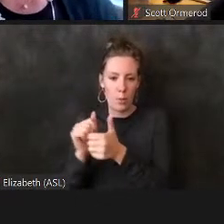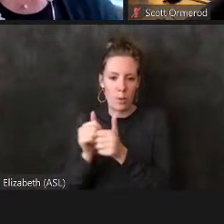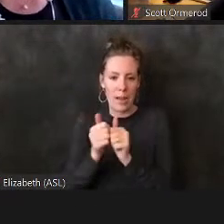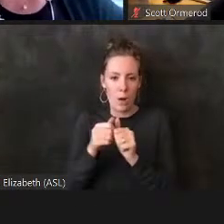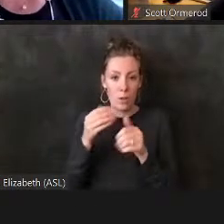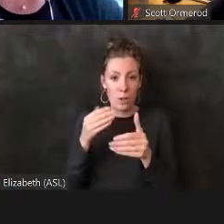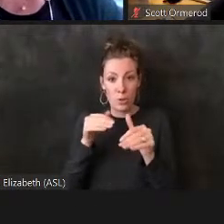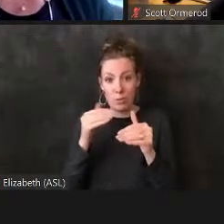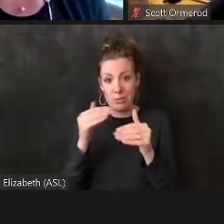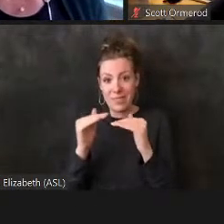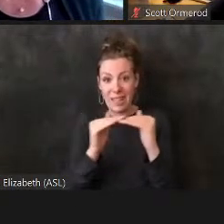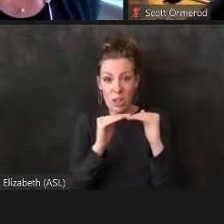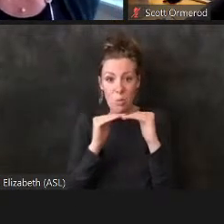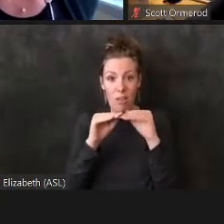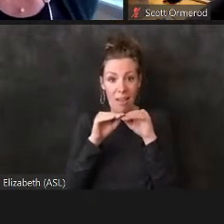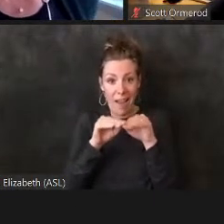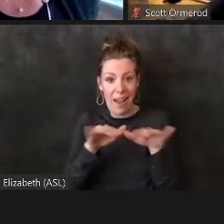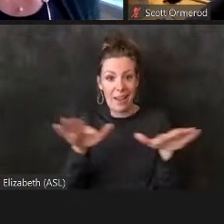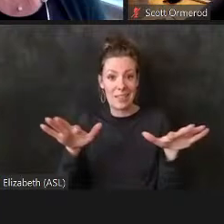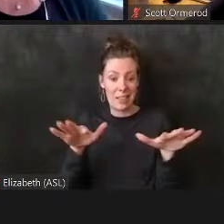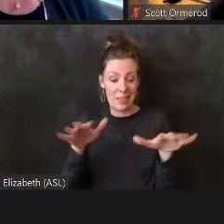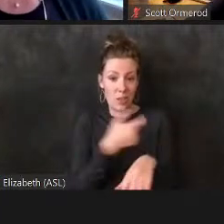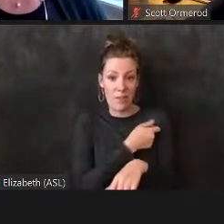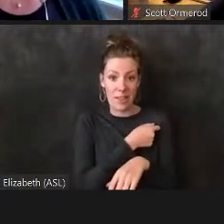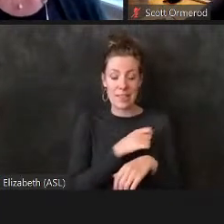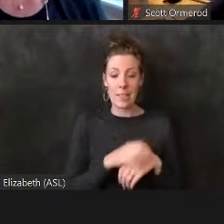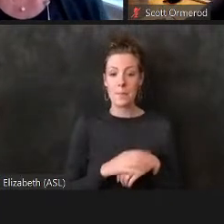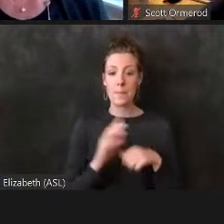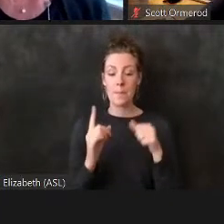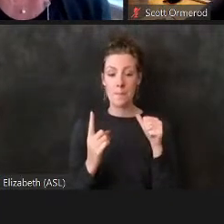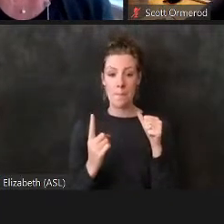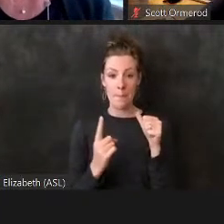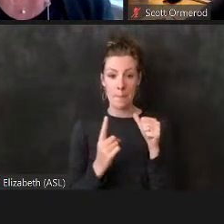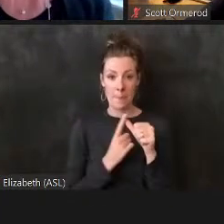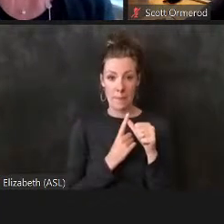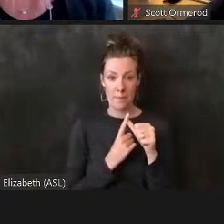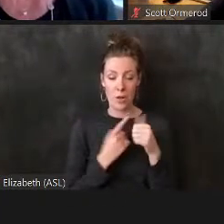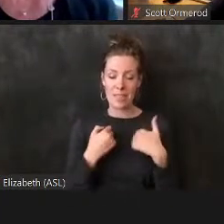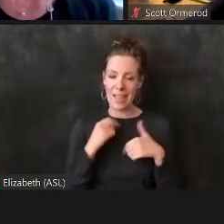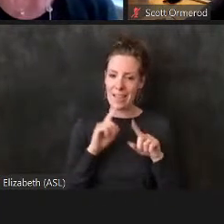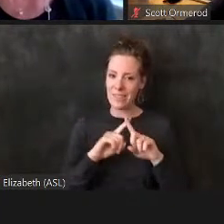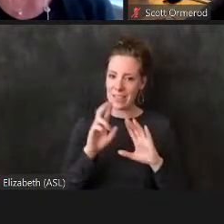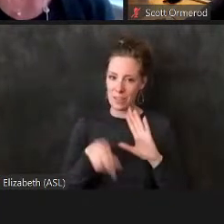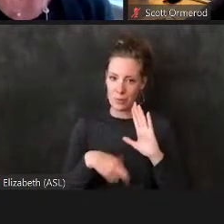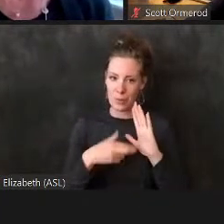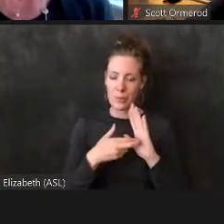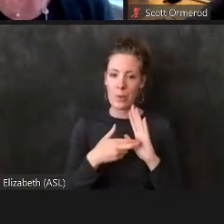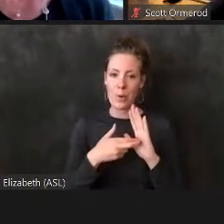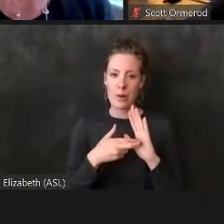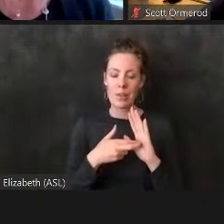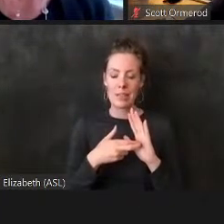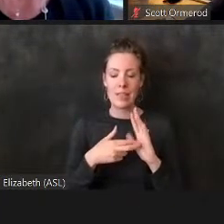y cómo estamos tratando de hacer igualdad en cómo vamos a repasar esto.